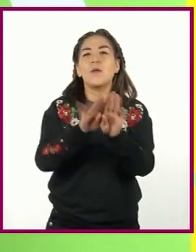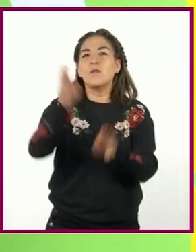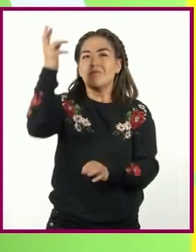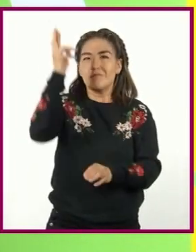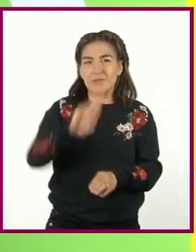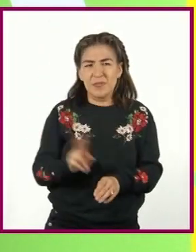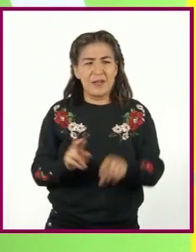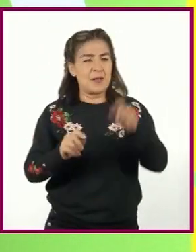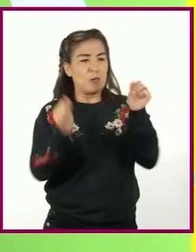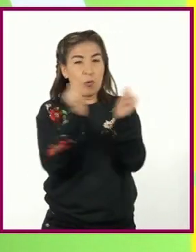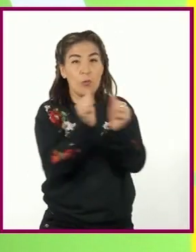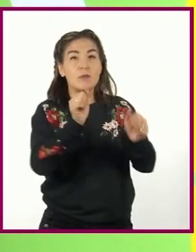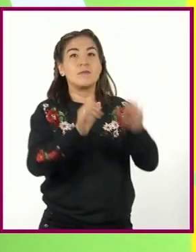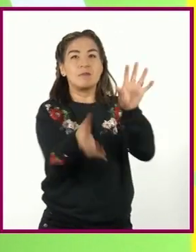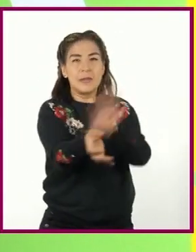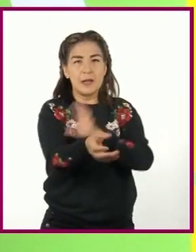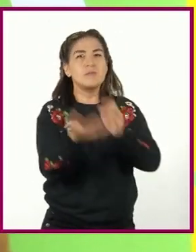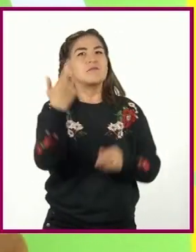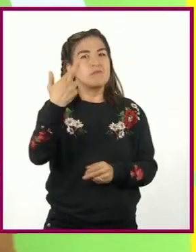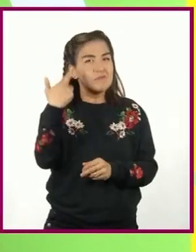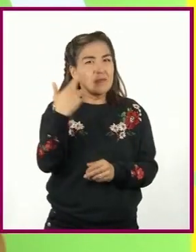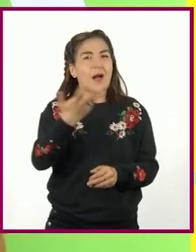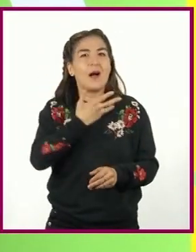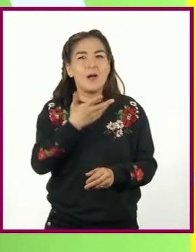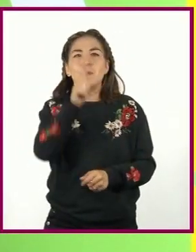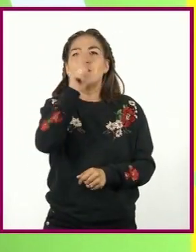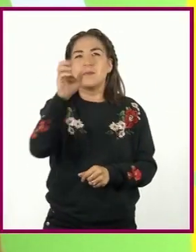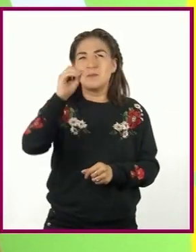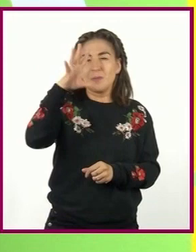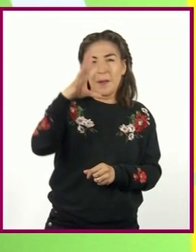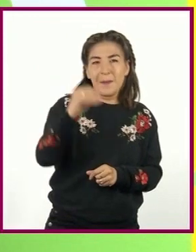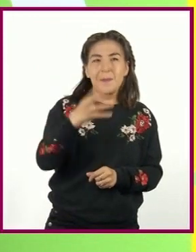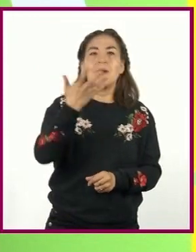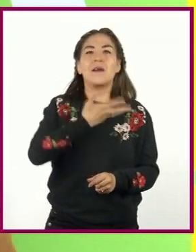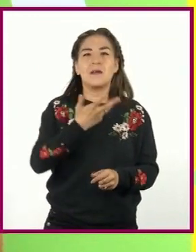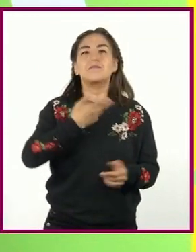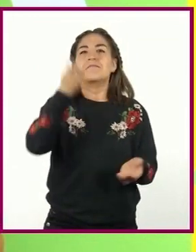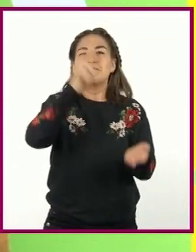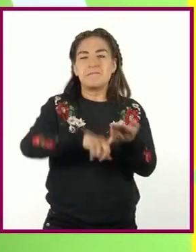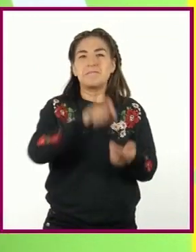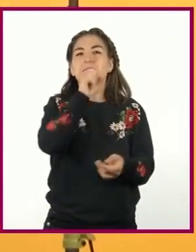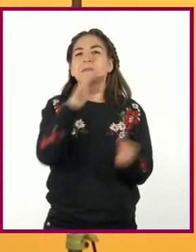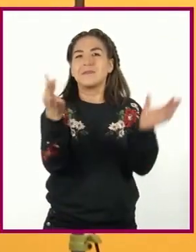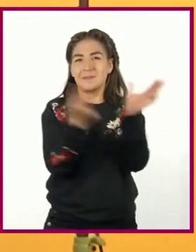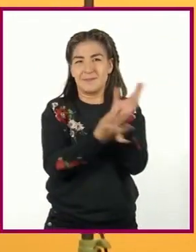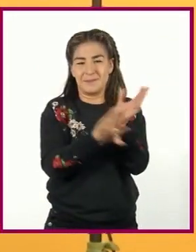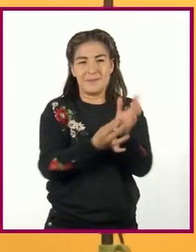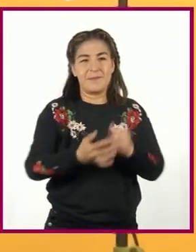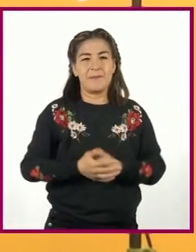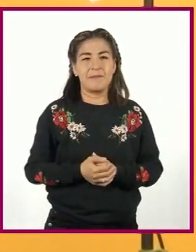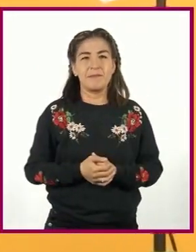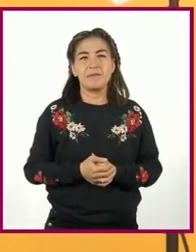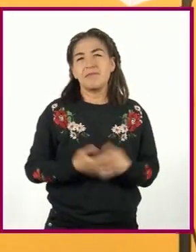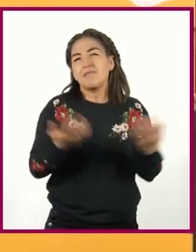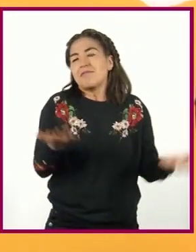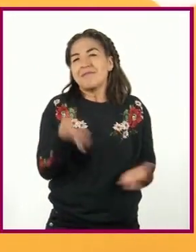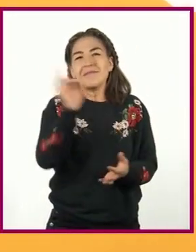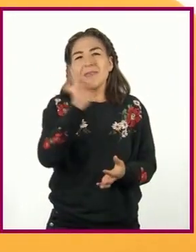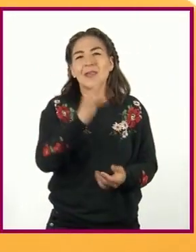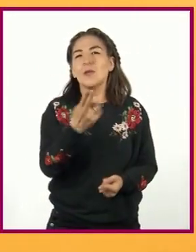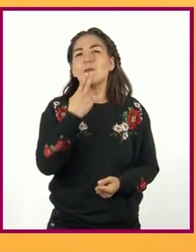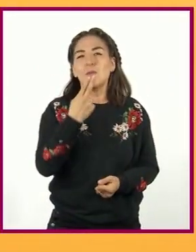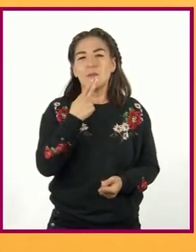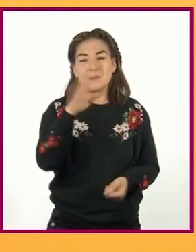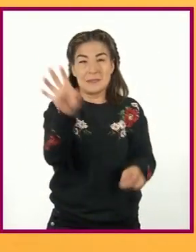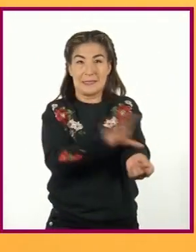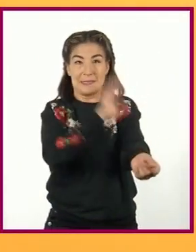electricidad producen luz y sonido y ocurren frecuentemente en presencia de metales. Si pudiéramos utilizar la